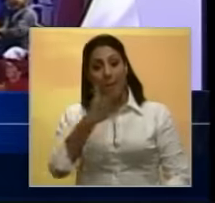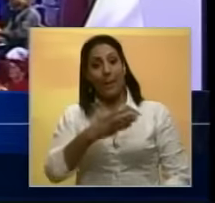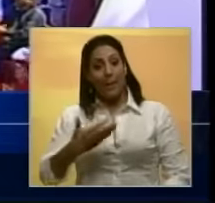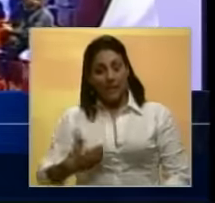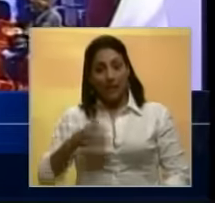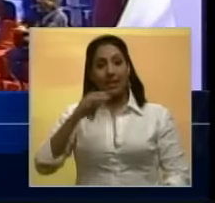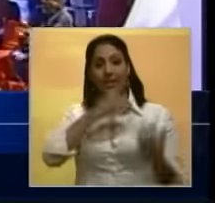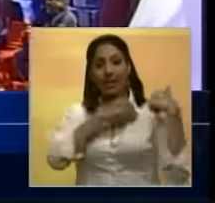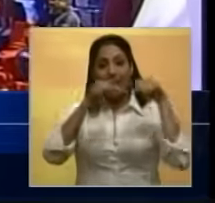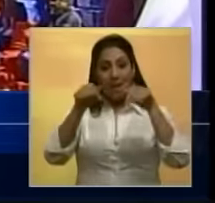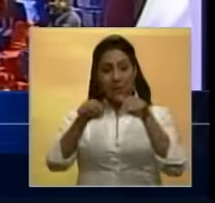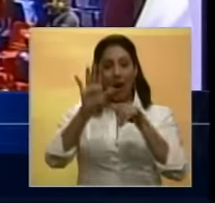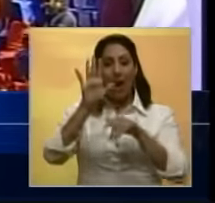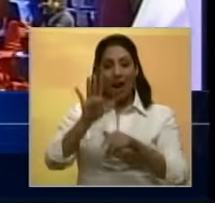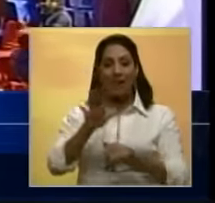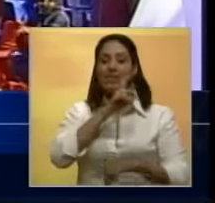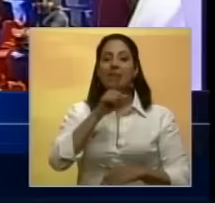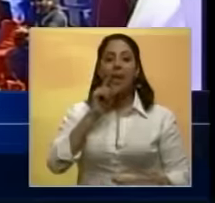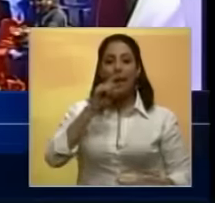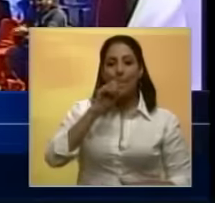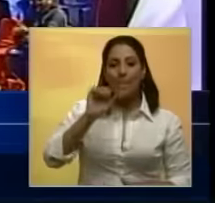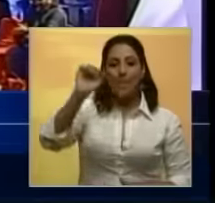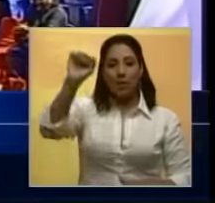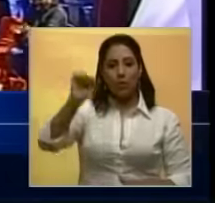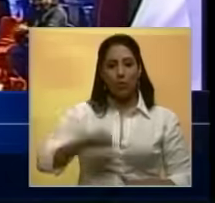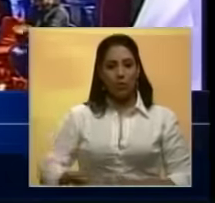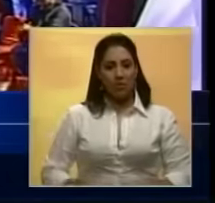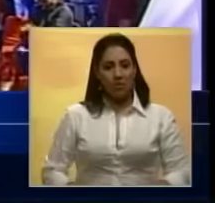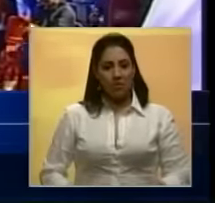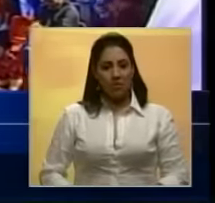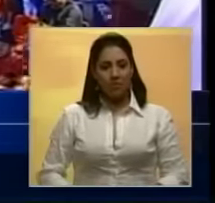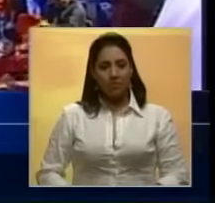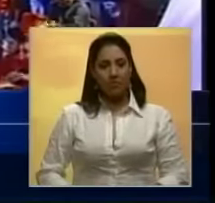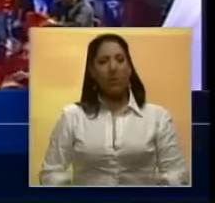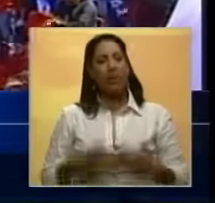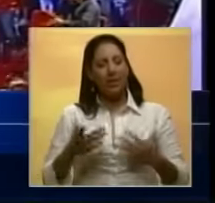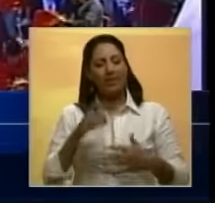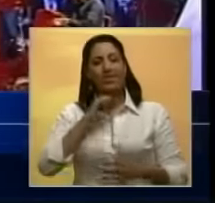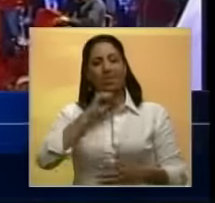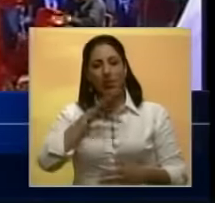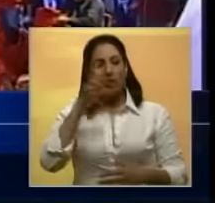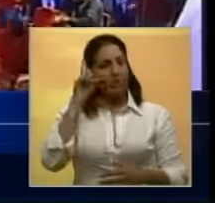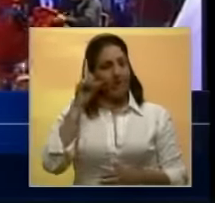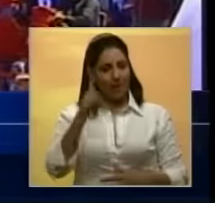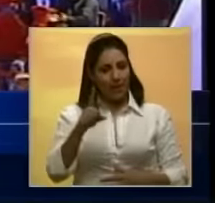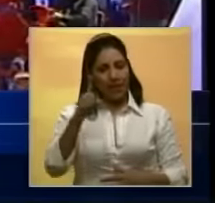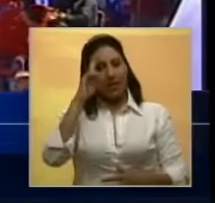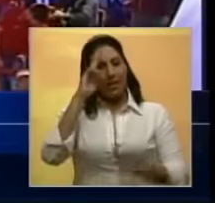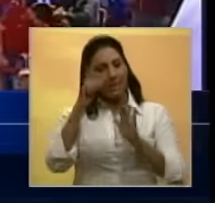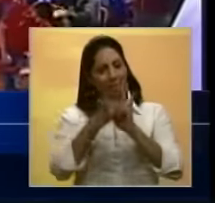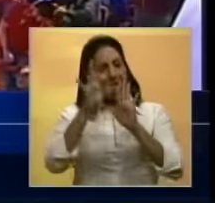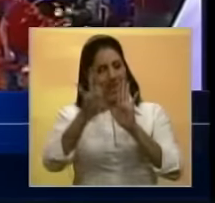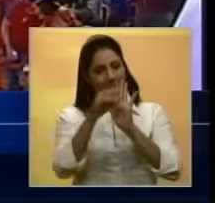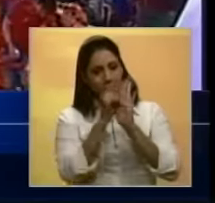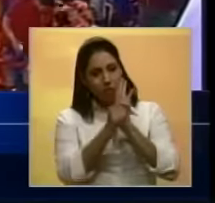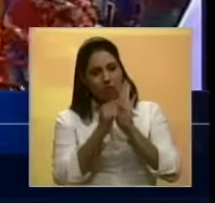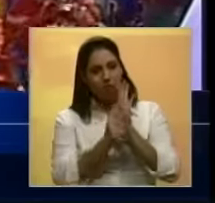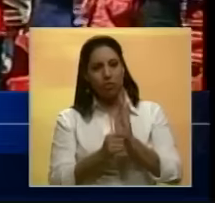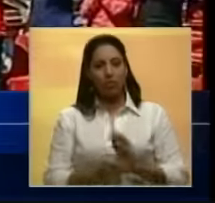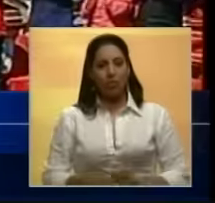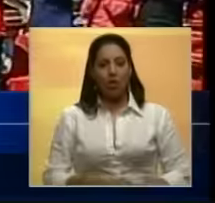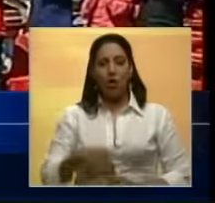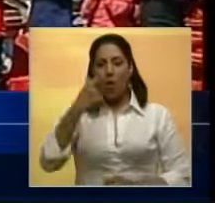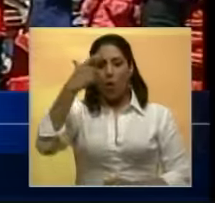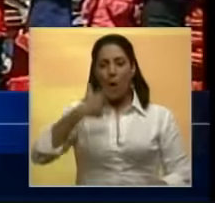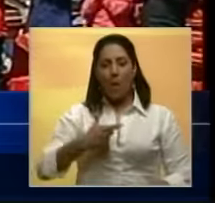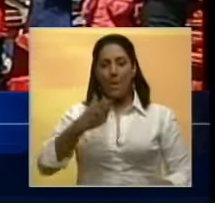fue y es Nicolás Maduro Moros. Y eso la historia deberá registrarlo así.